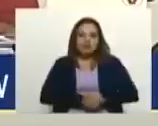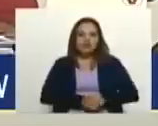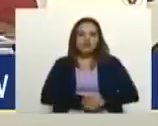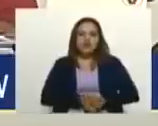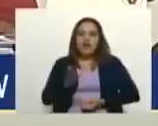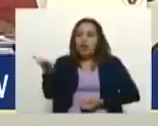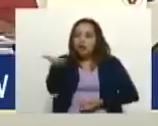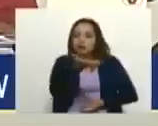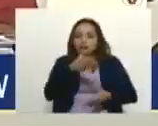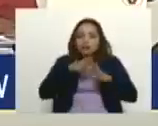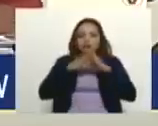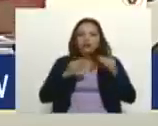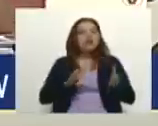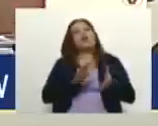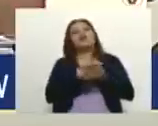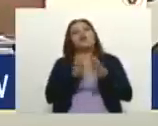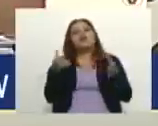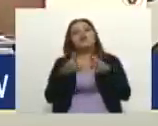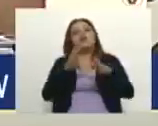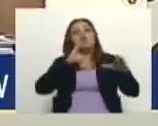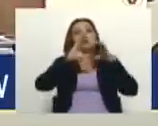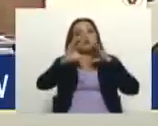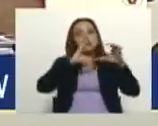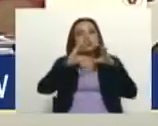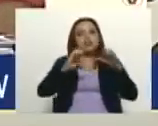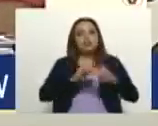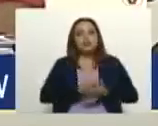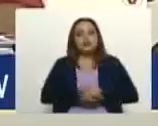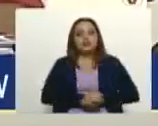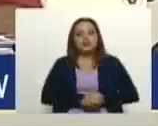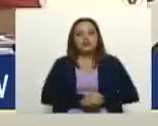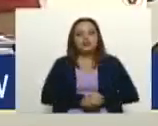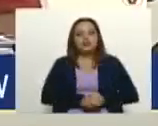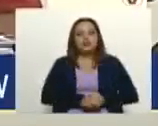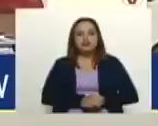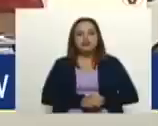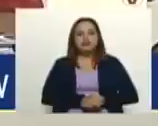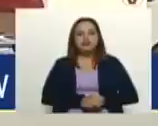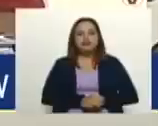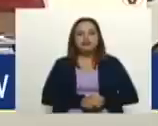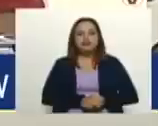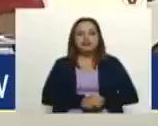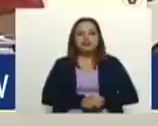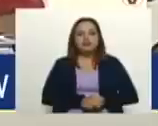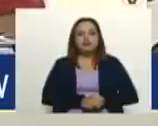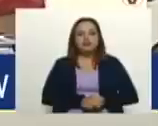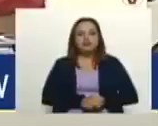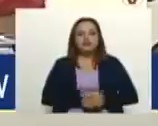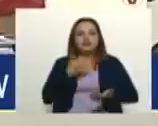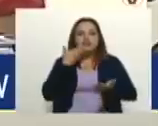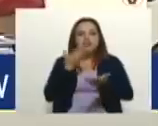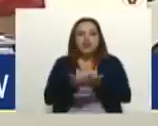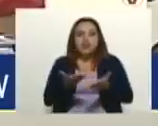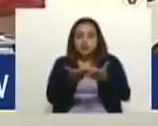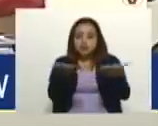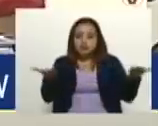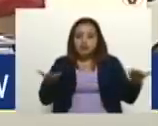Todas ustedes, compañeros de los medios, compañeros y compañeras de los medios de comunicación, gracias a todos